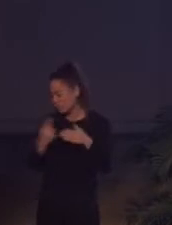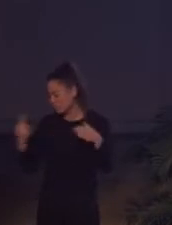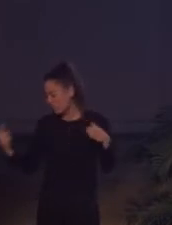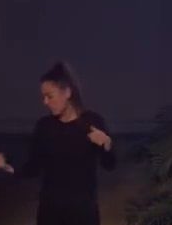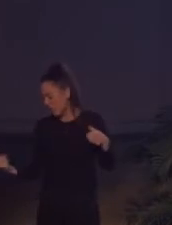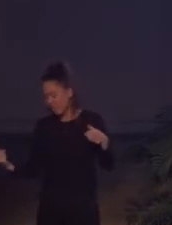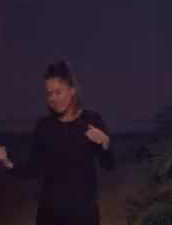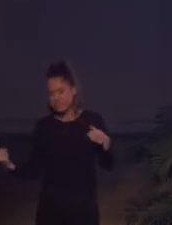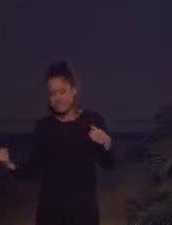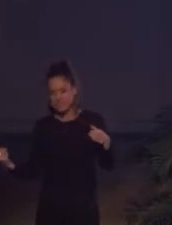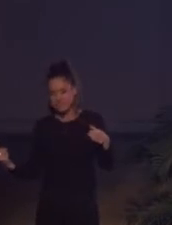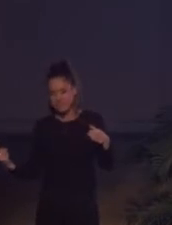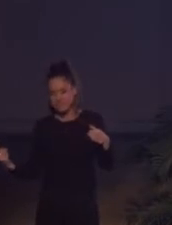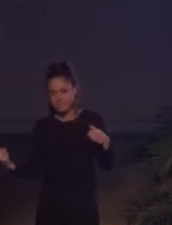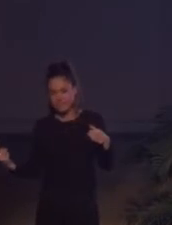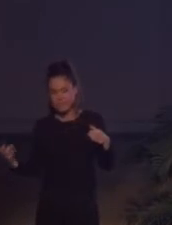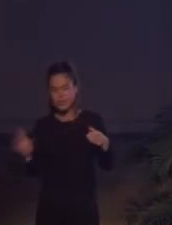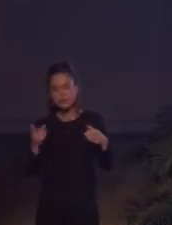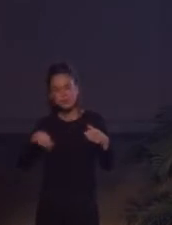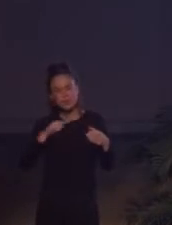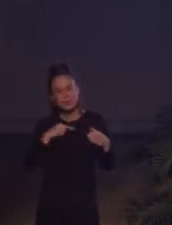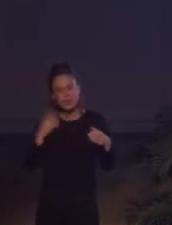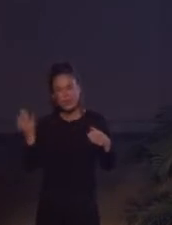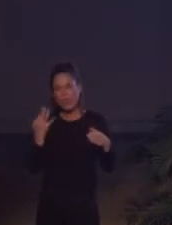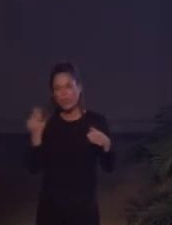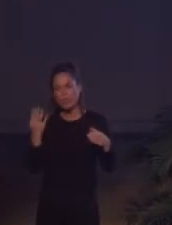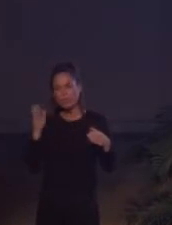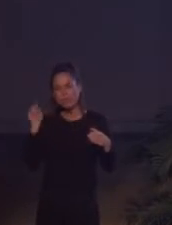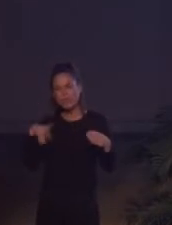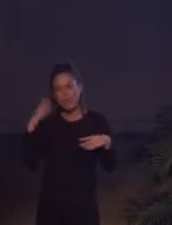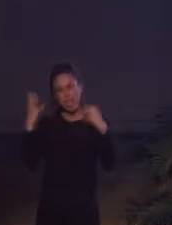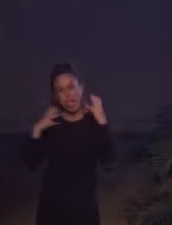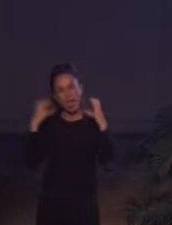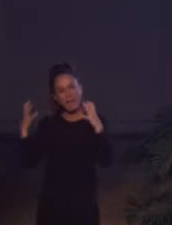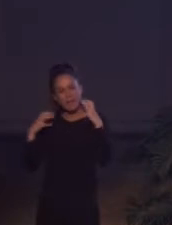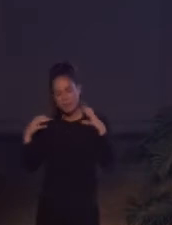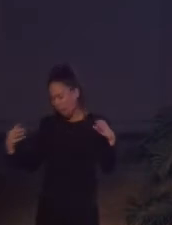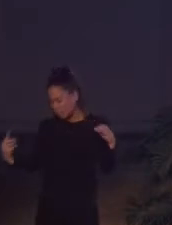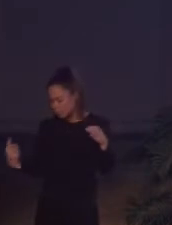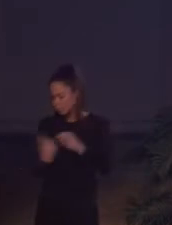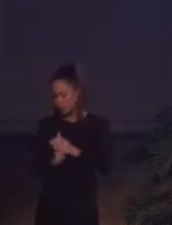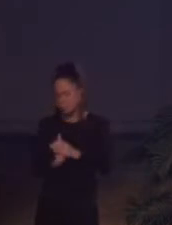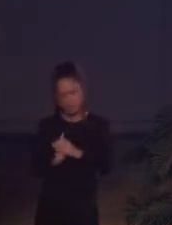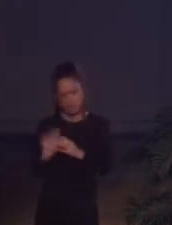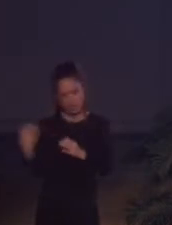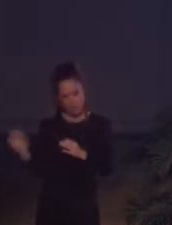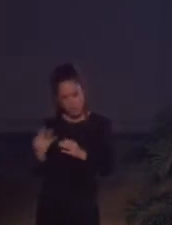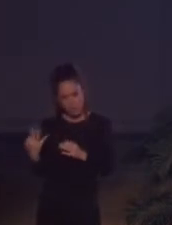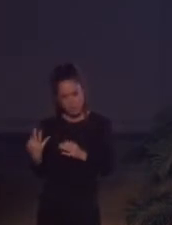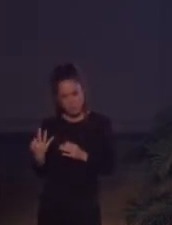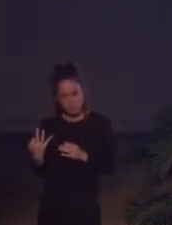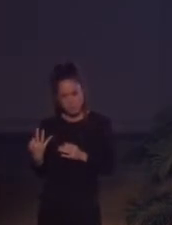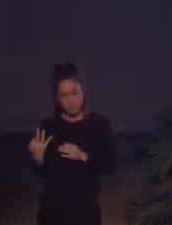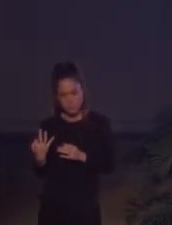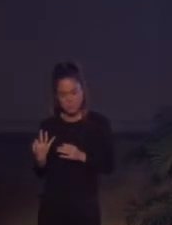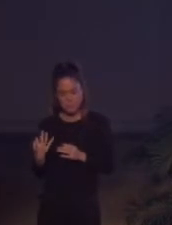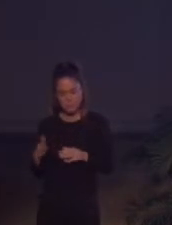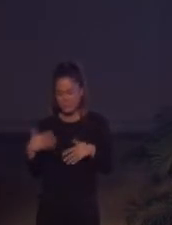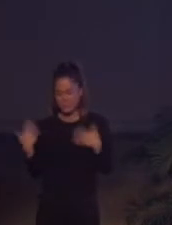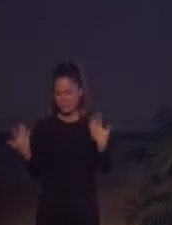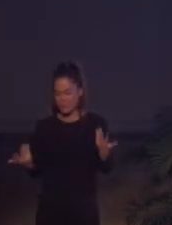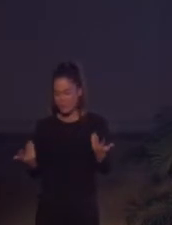pues también deberíamos de acoger a lo animal, ¿no? Y que no podíamos estar haciendo y no podíamos